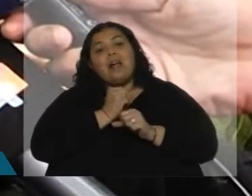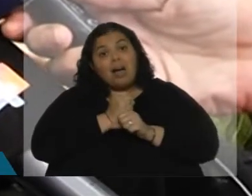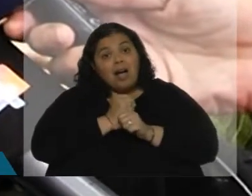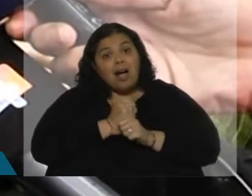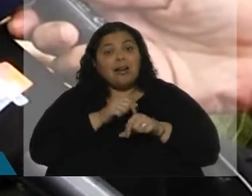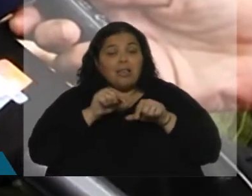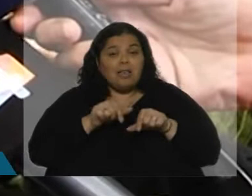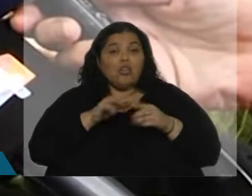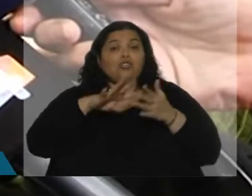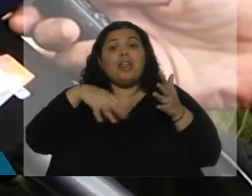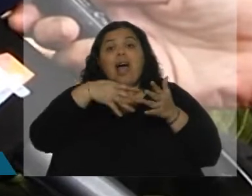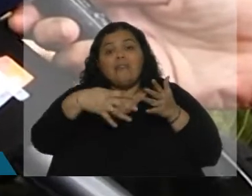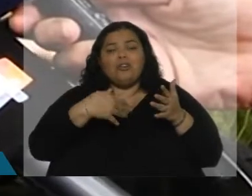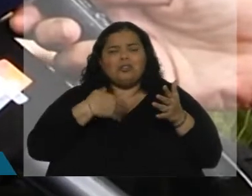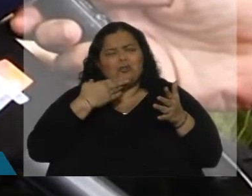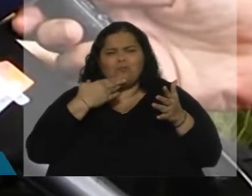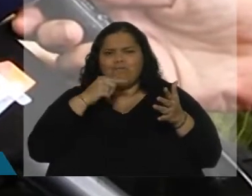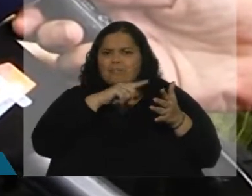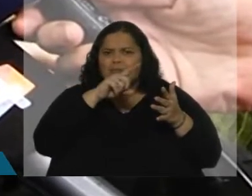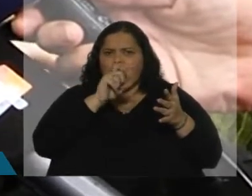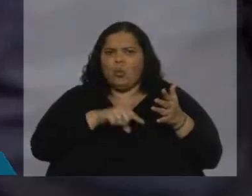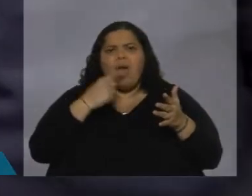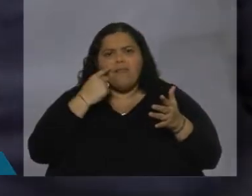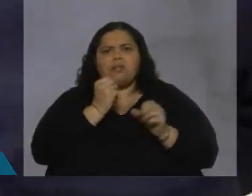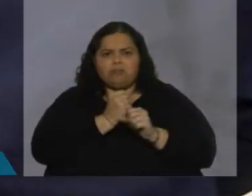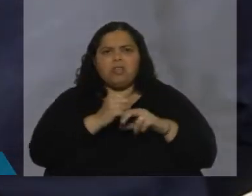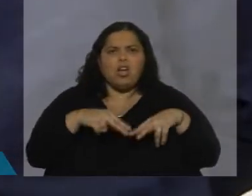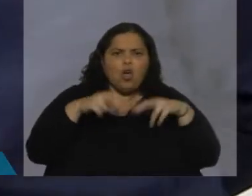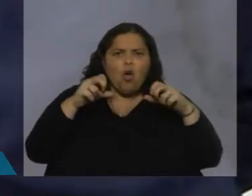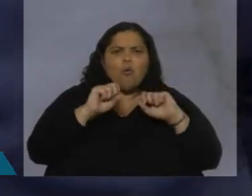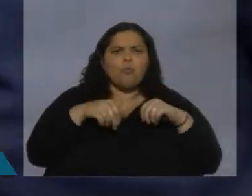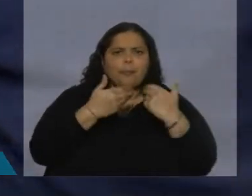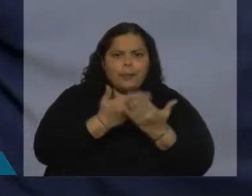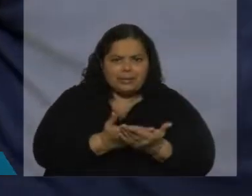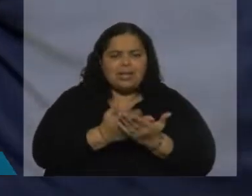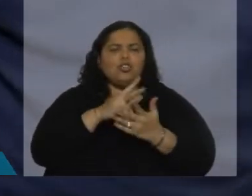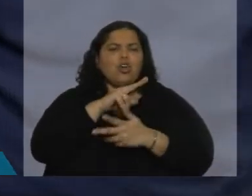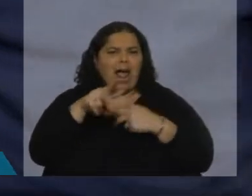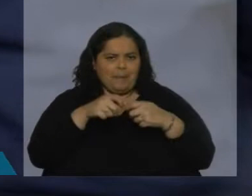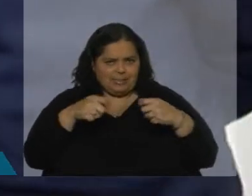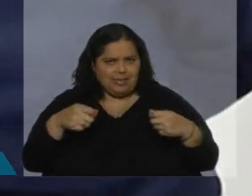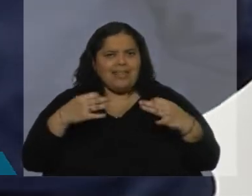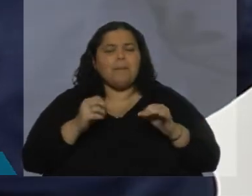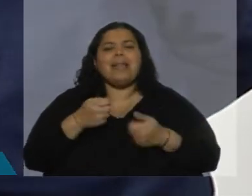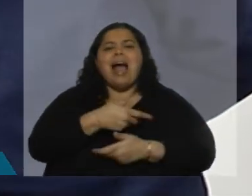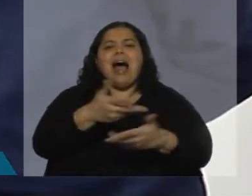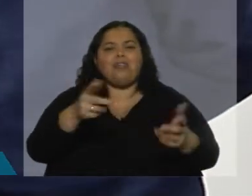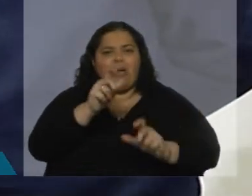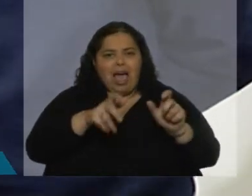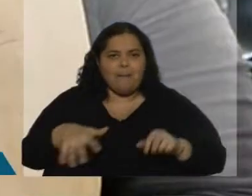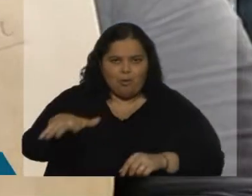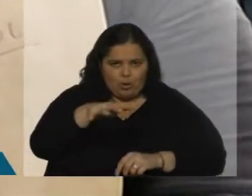esos gráficos que digamos que están mal para hacer una presentación al secretariado el presente ya la población en general esto